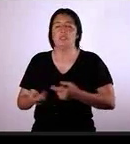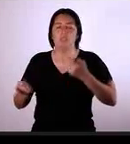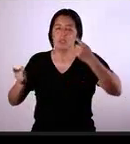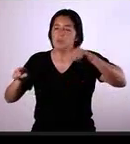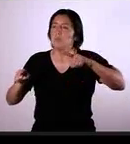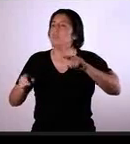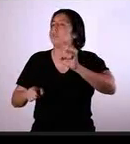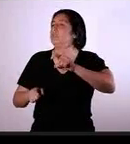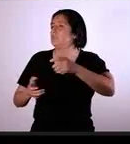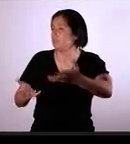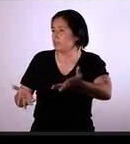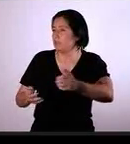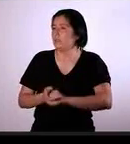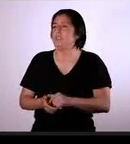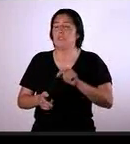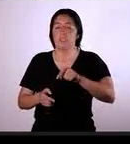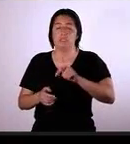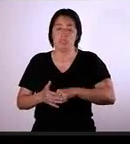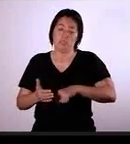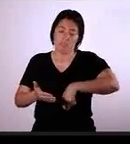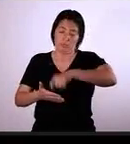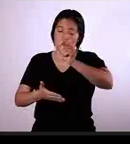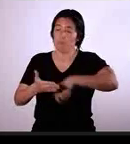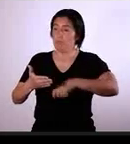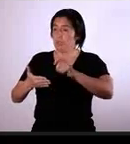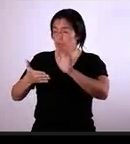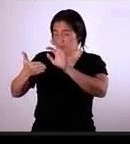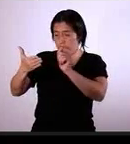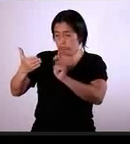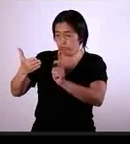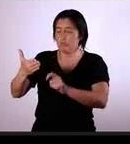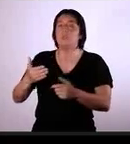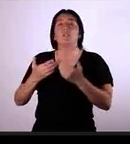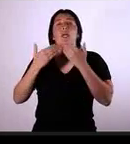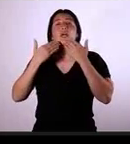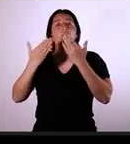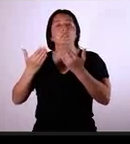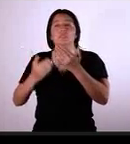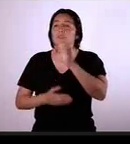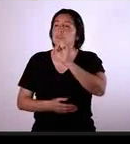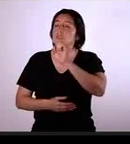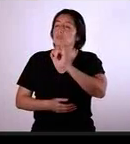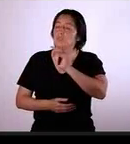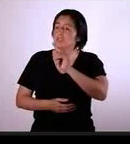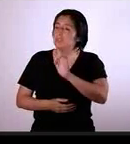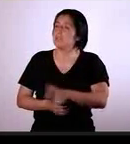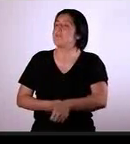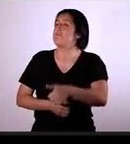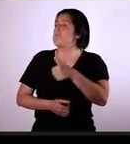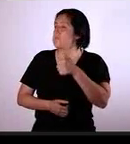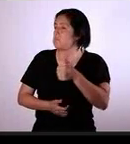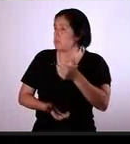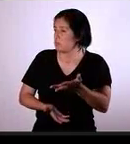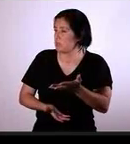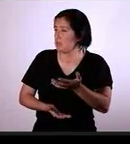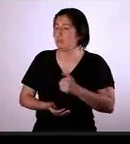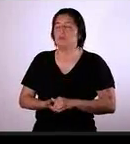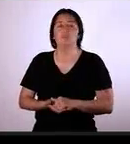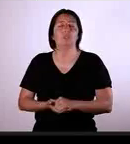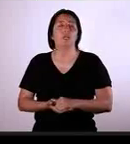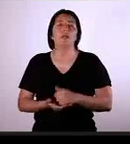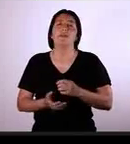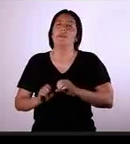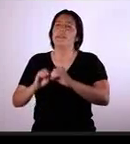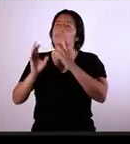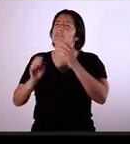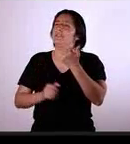adecuada. Y en el marco de este convenio, tenemos que agradecer que Locitel se portó muy bien con nosotros el